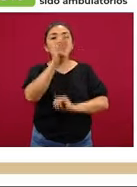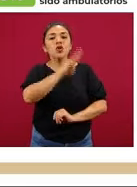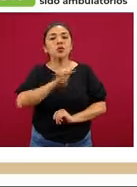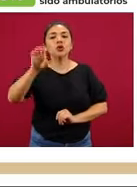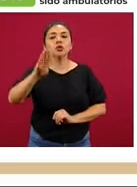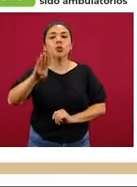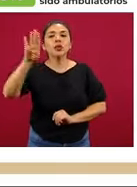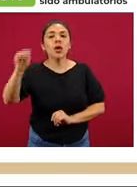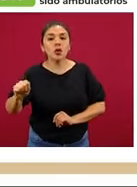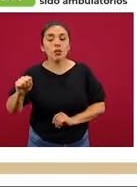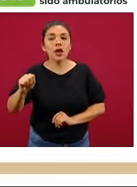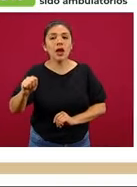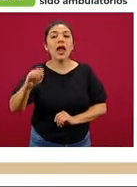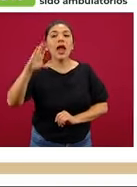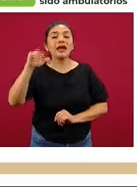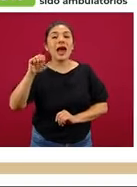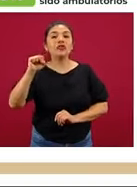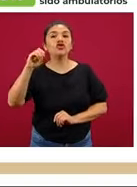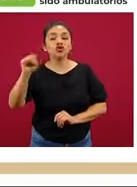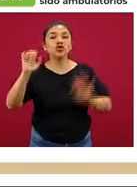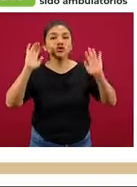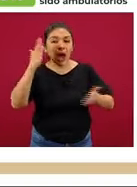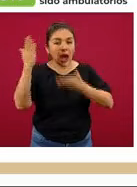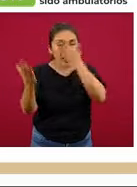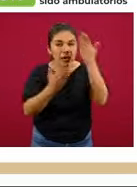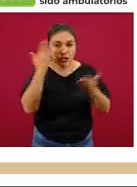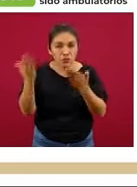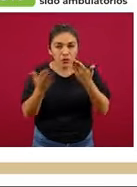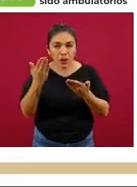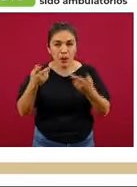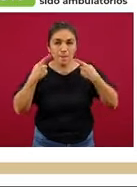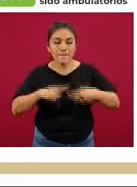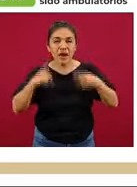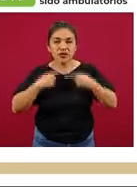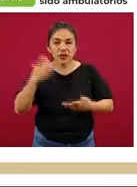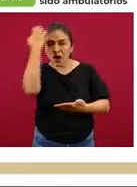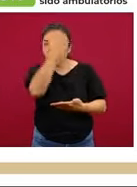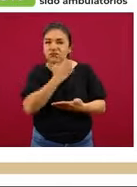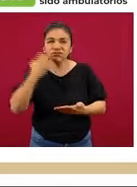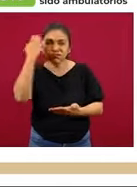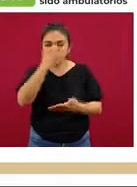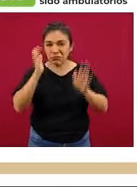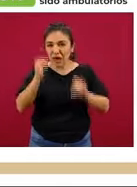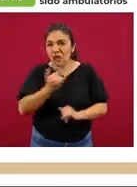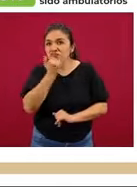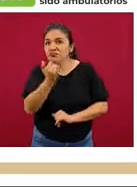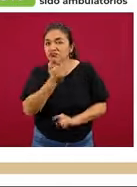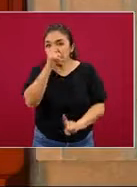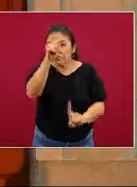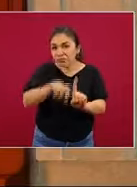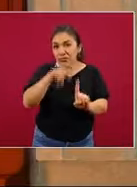1,999 casos estudiados, o más bien, personas estudiadas con sospecha de COVID, de las cuales